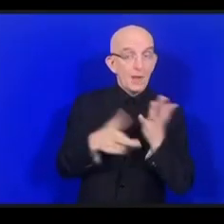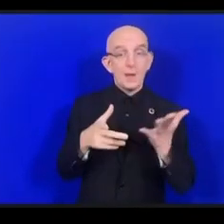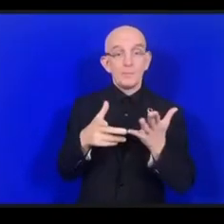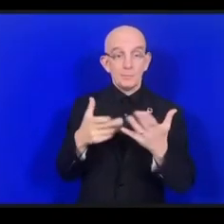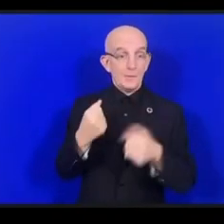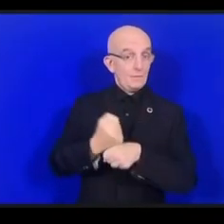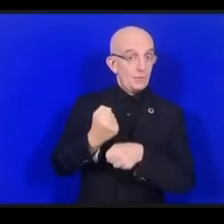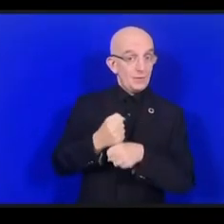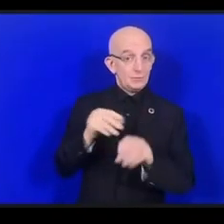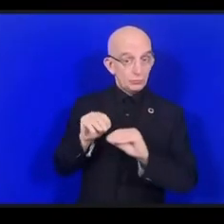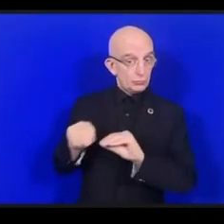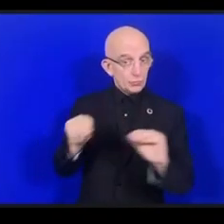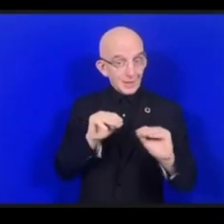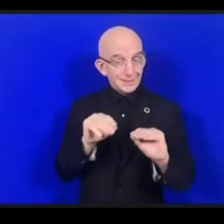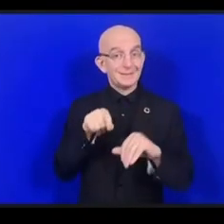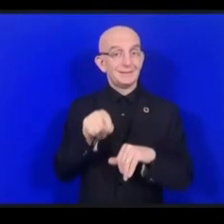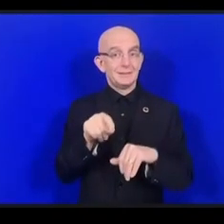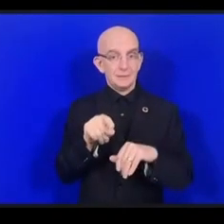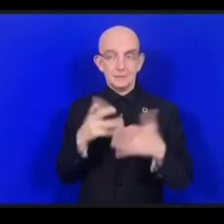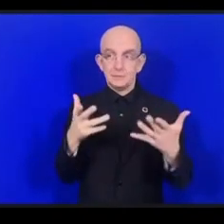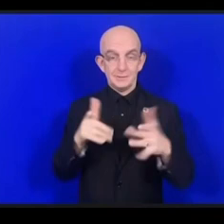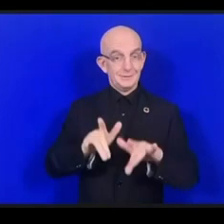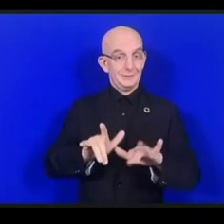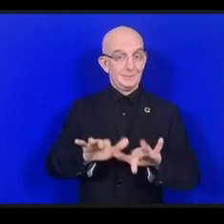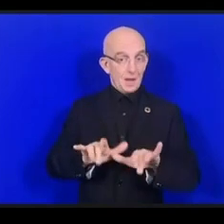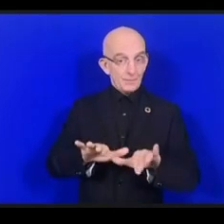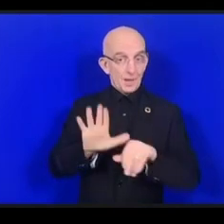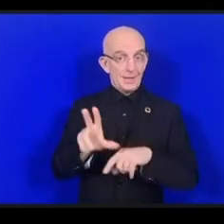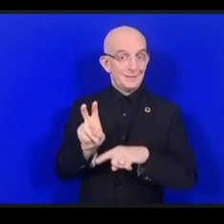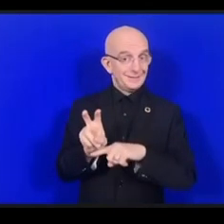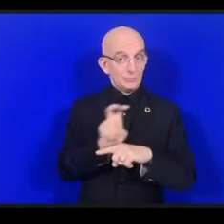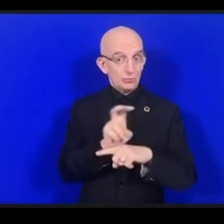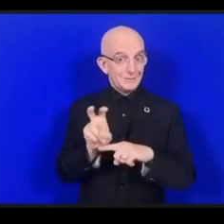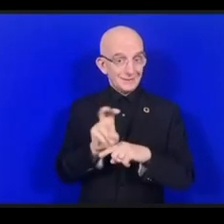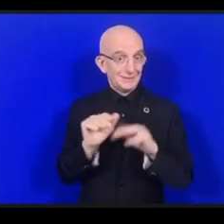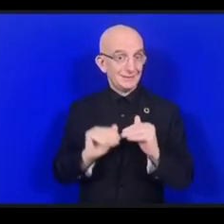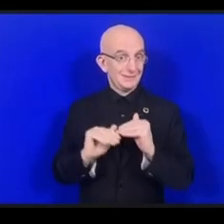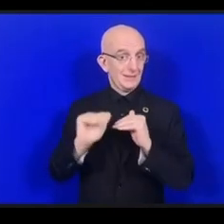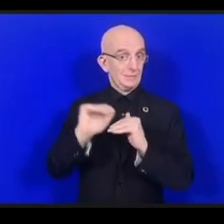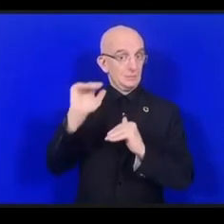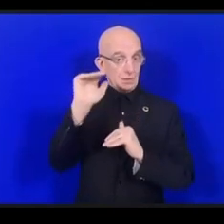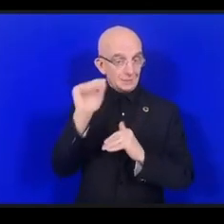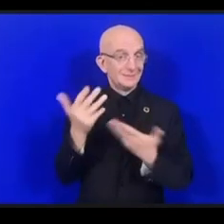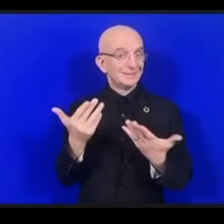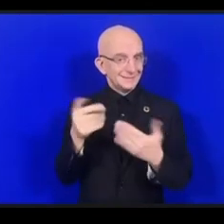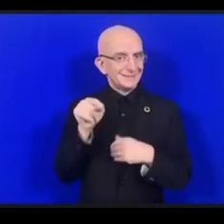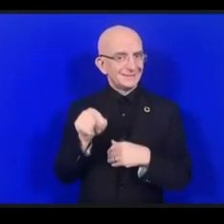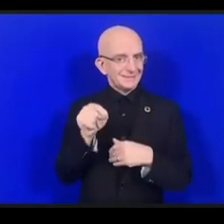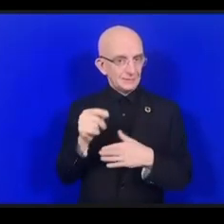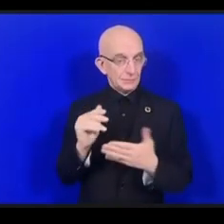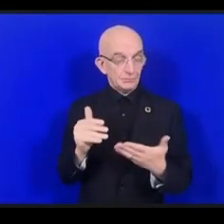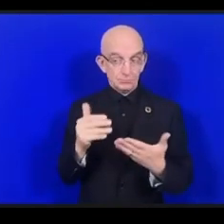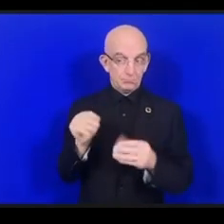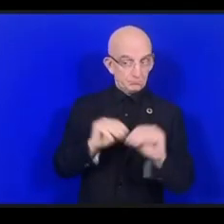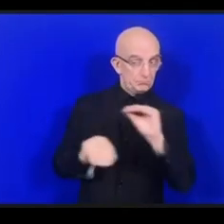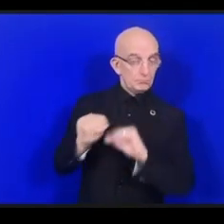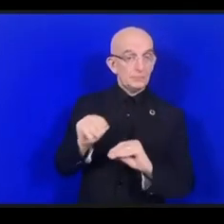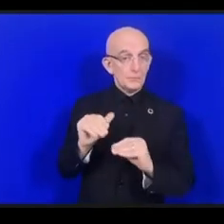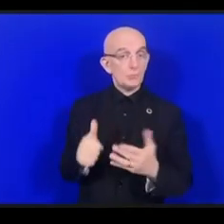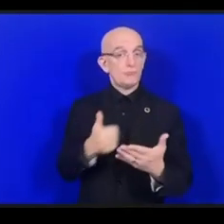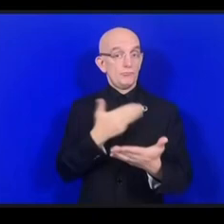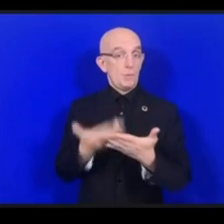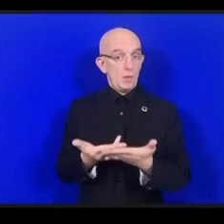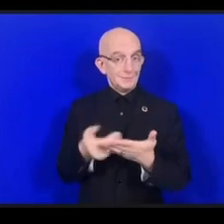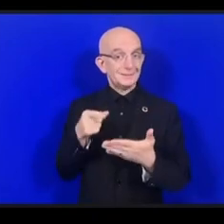creer crear un centro de ciberseguridad que va a aunar la industria y el